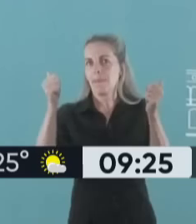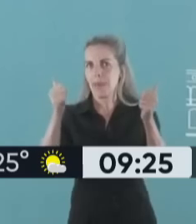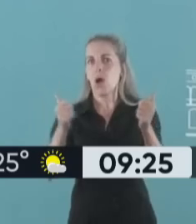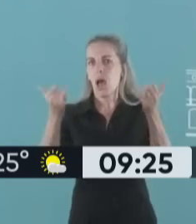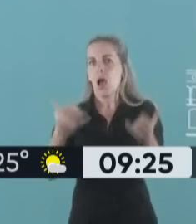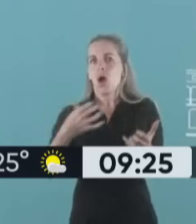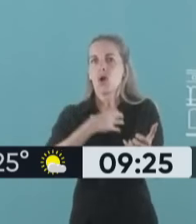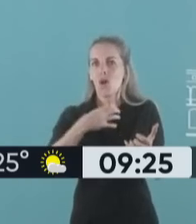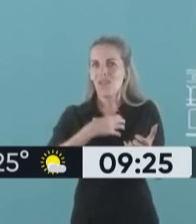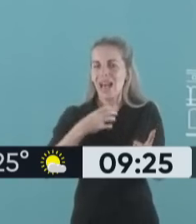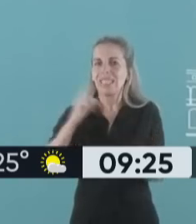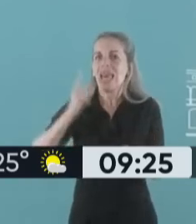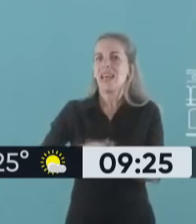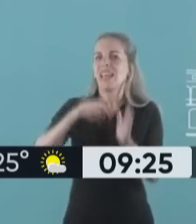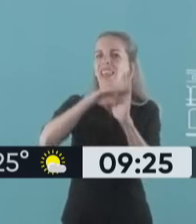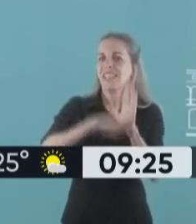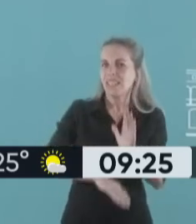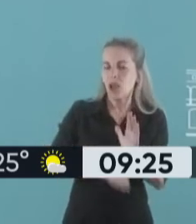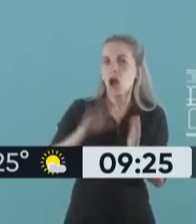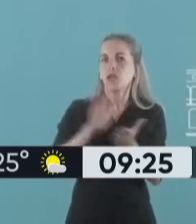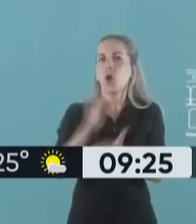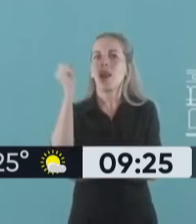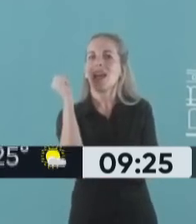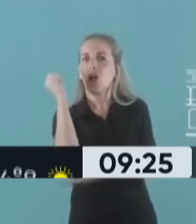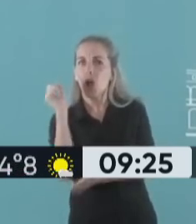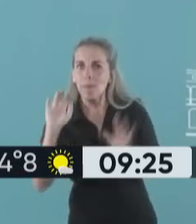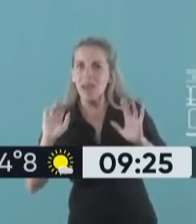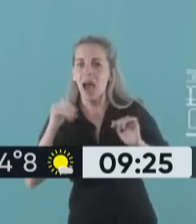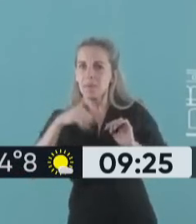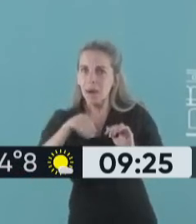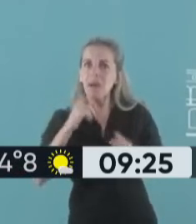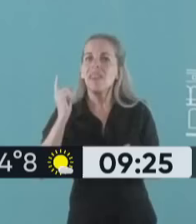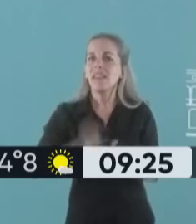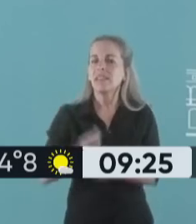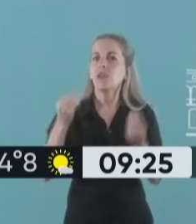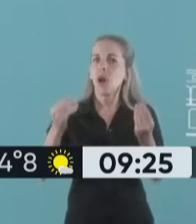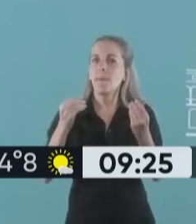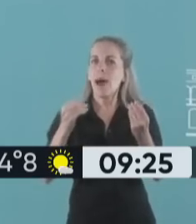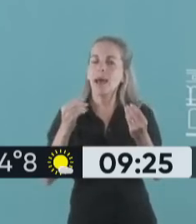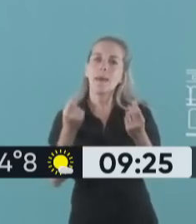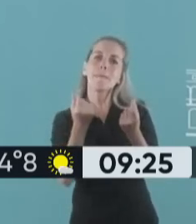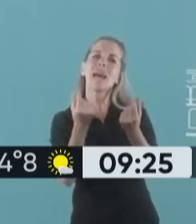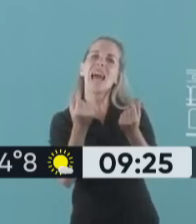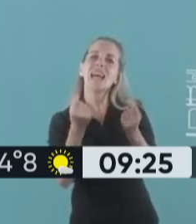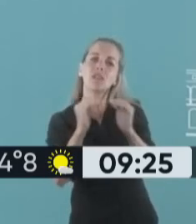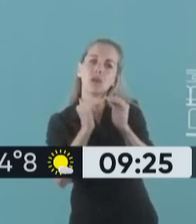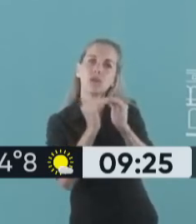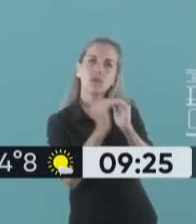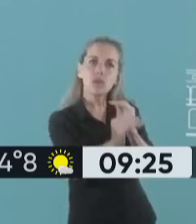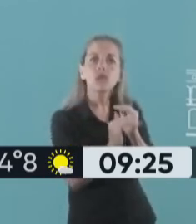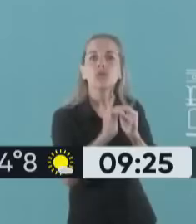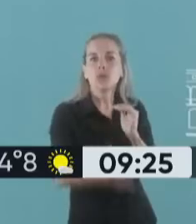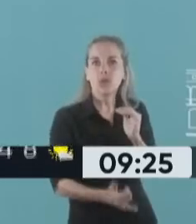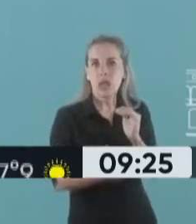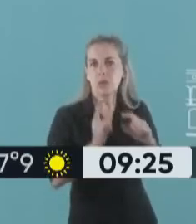confiamos en que las medidas que se están tomando a nivel macroeconómico y las medidas que se están tomando para estabilizar los precios van a funcionar. Lo que necesitamos es